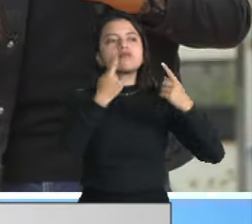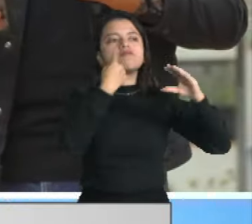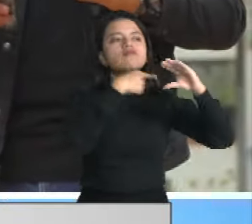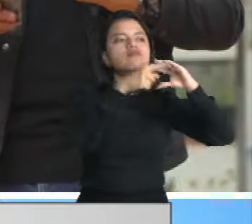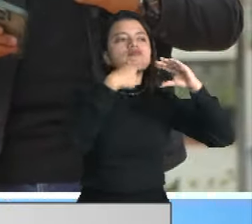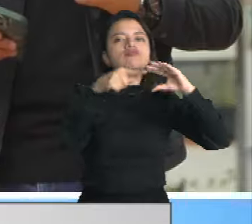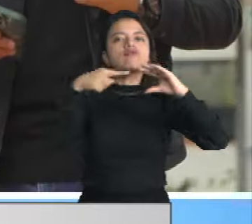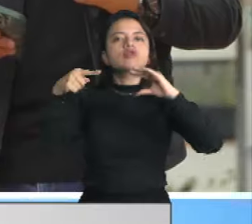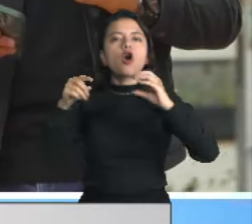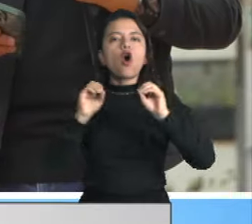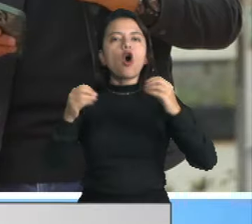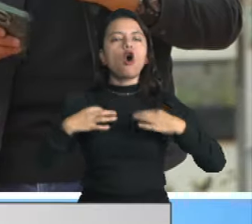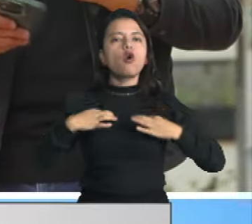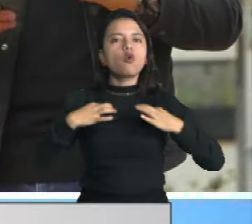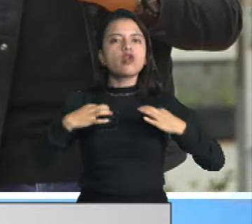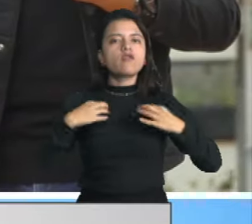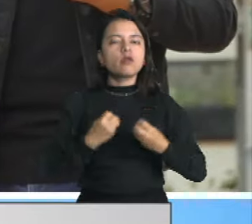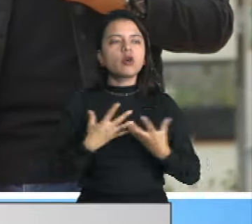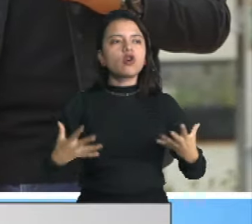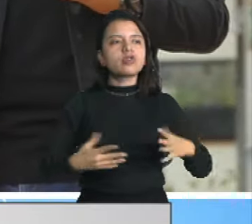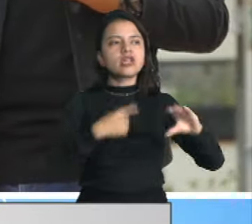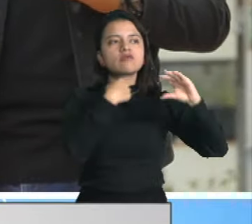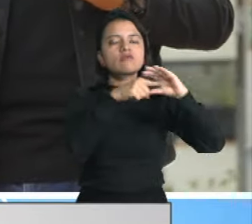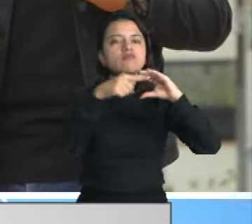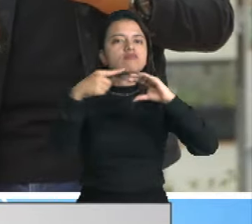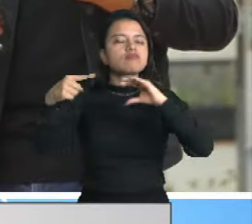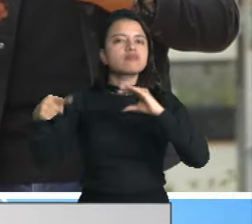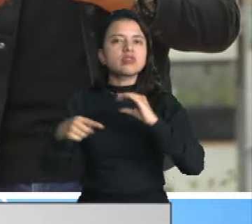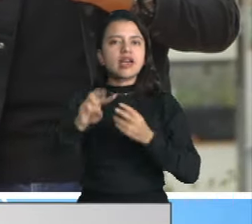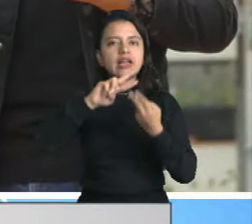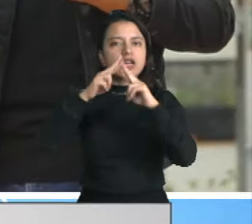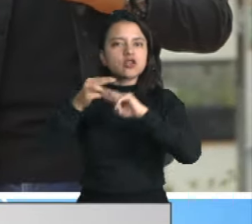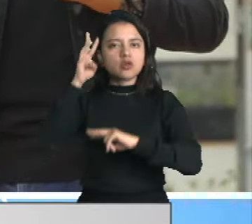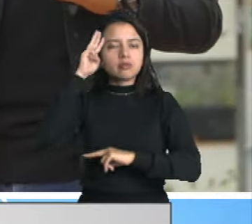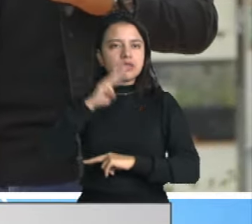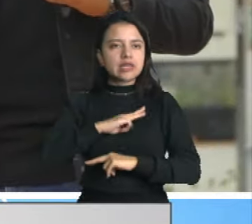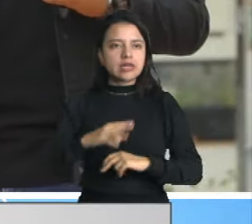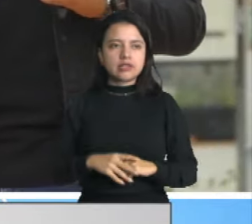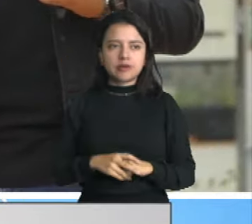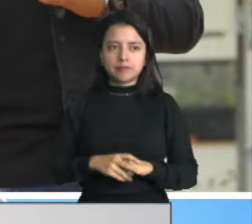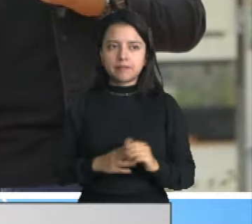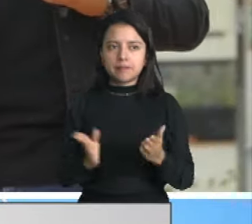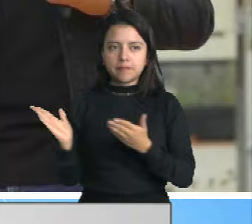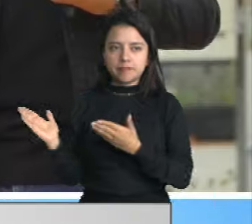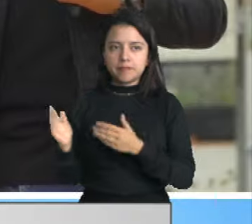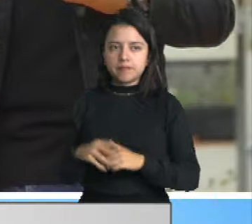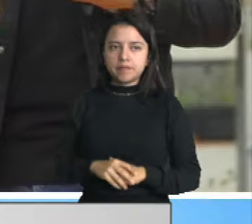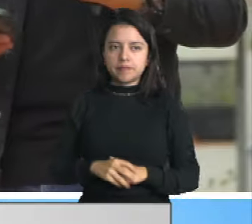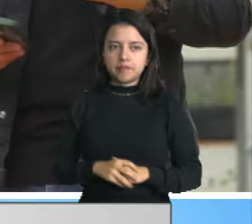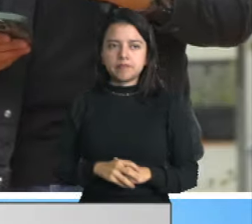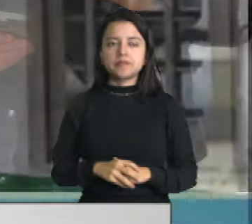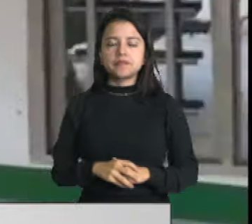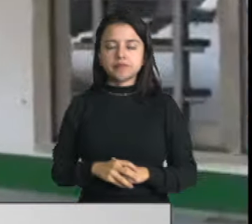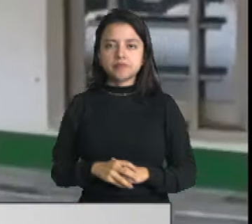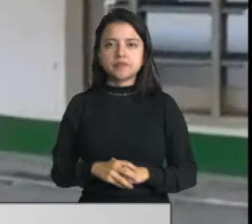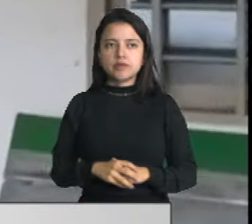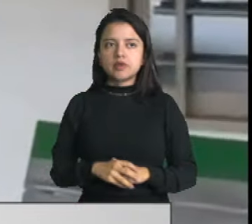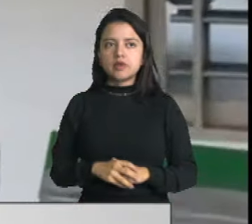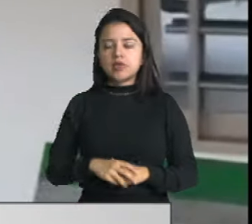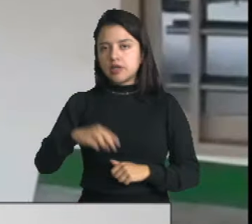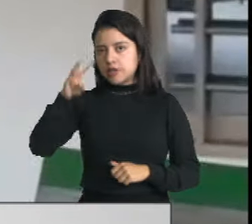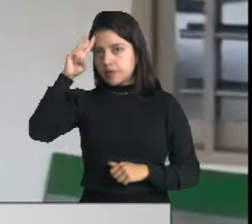específicamente uniformes del Ejército Nacional, de las Fuerzas Militares en general. Esto estaría siendo vendido a los comandos de